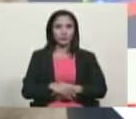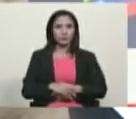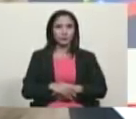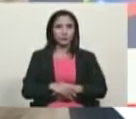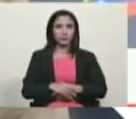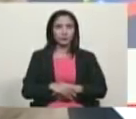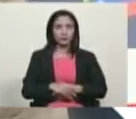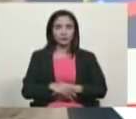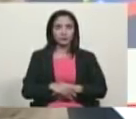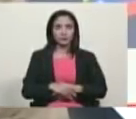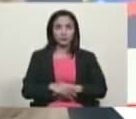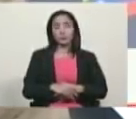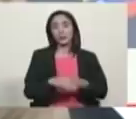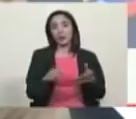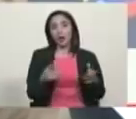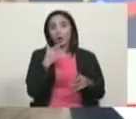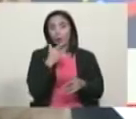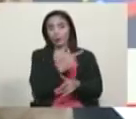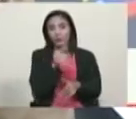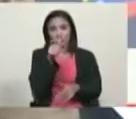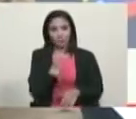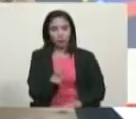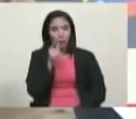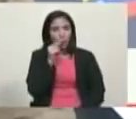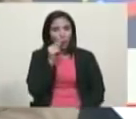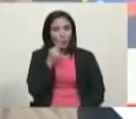Si las cosas son como dice Pedro Sánchez,